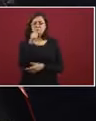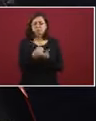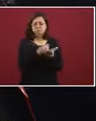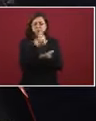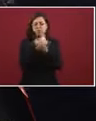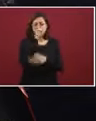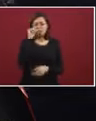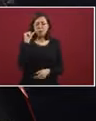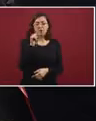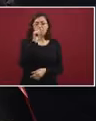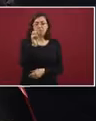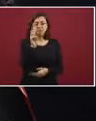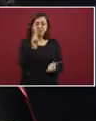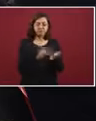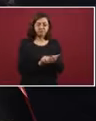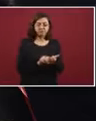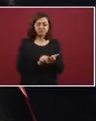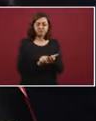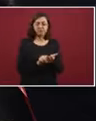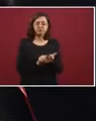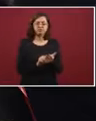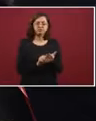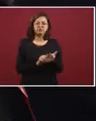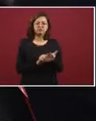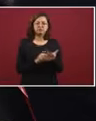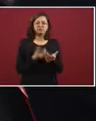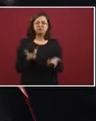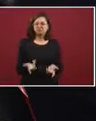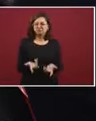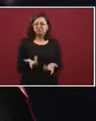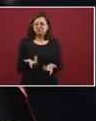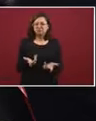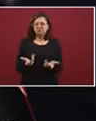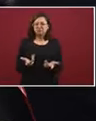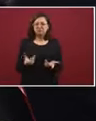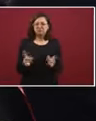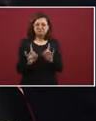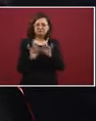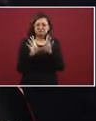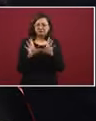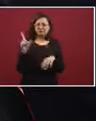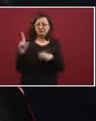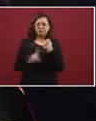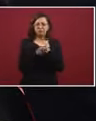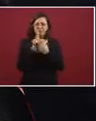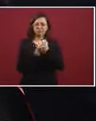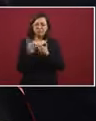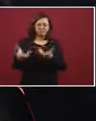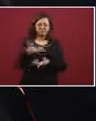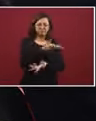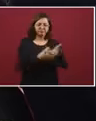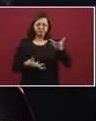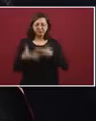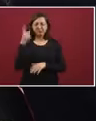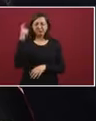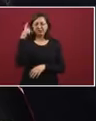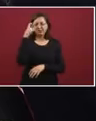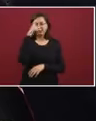en diferentes zonas, principalmente en el Chamizal. Esto genera un serio problema de convivencia, de carácter